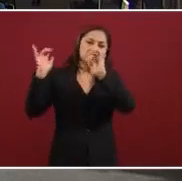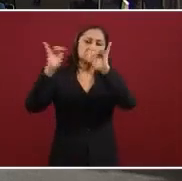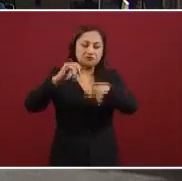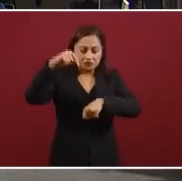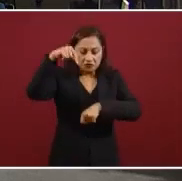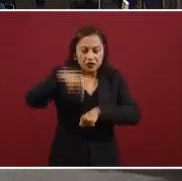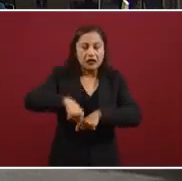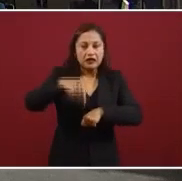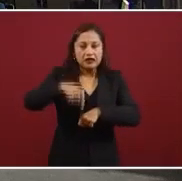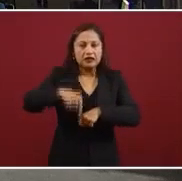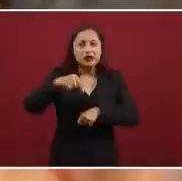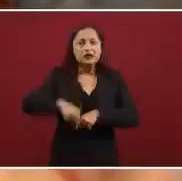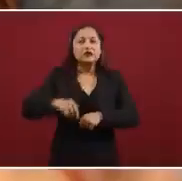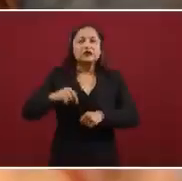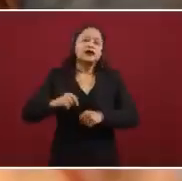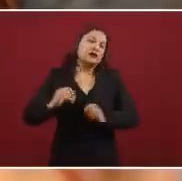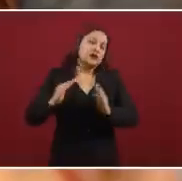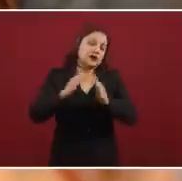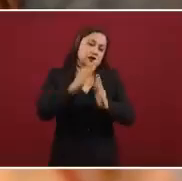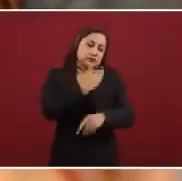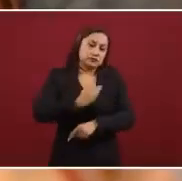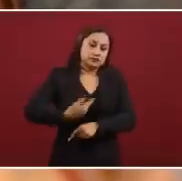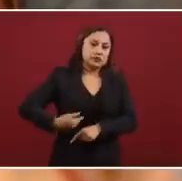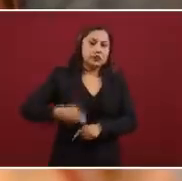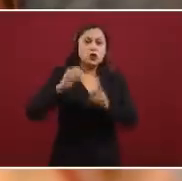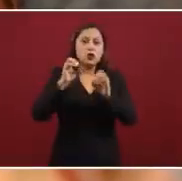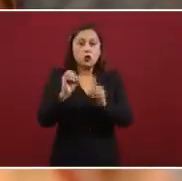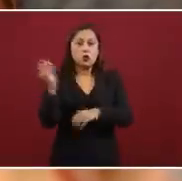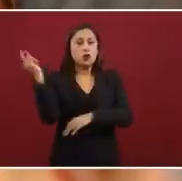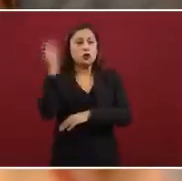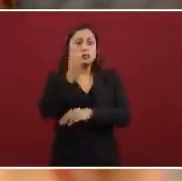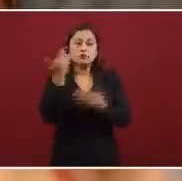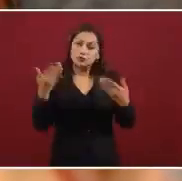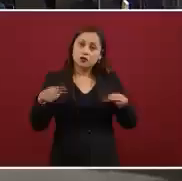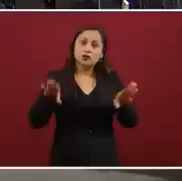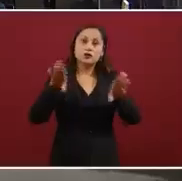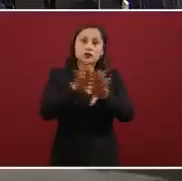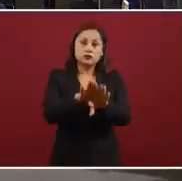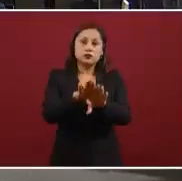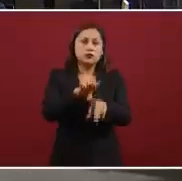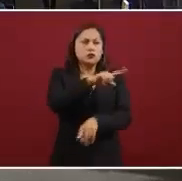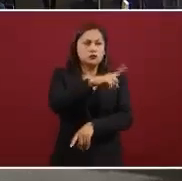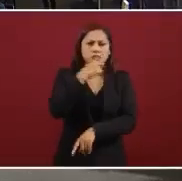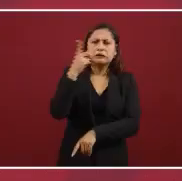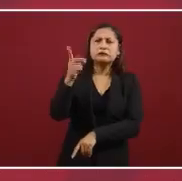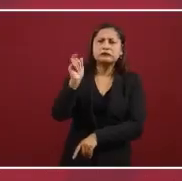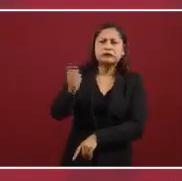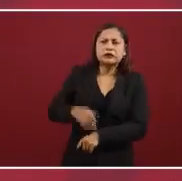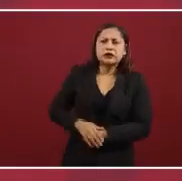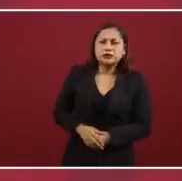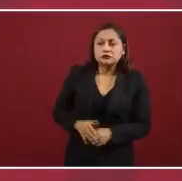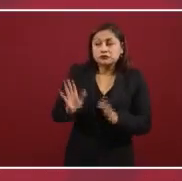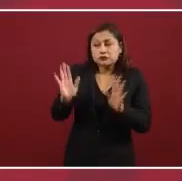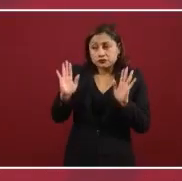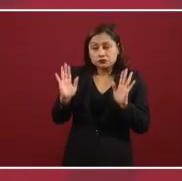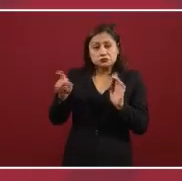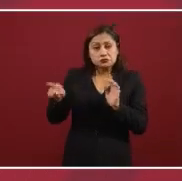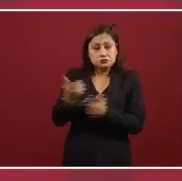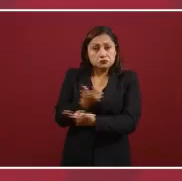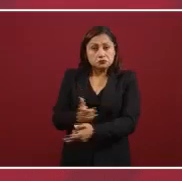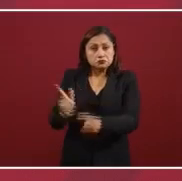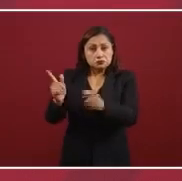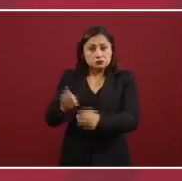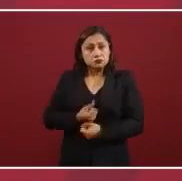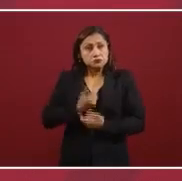el aeropuerto. ¿Qué les diría? Pues que ejerzan su derecho de manifestación, que vengan temprano,